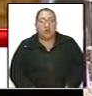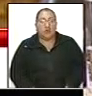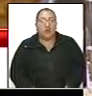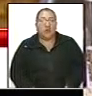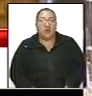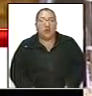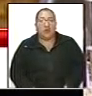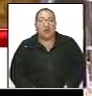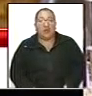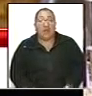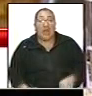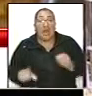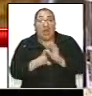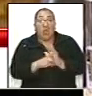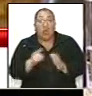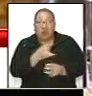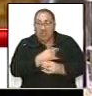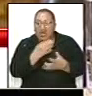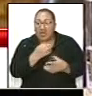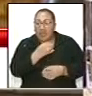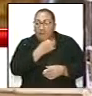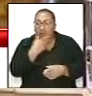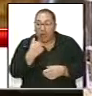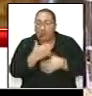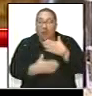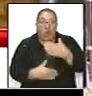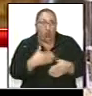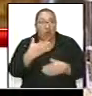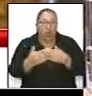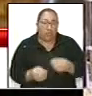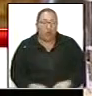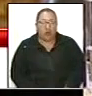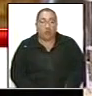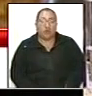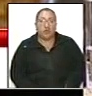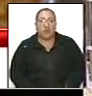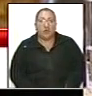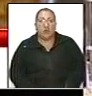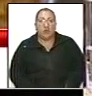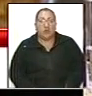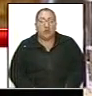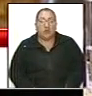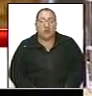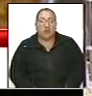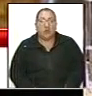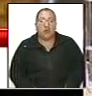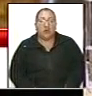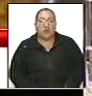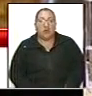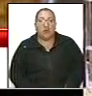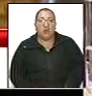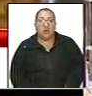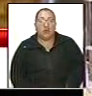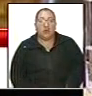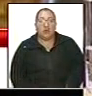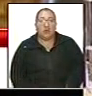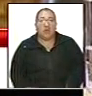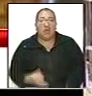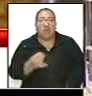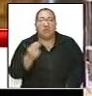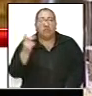está permitiendo que esto vaya mejorando, pero es un proceso, digamos, paulatino de cambio y de mejora. Hay